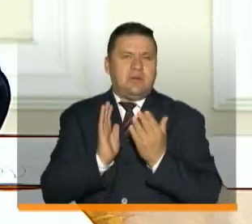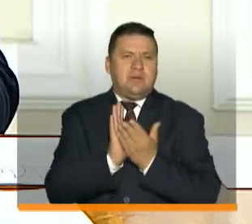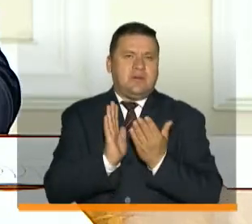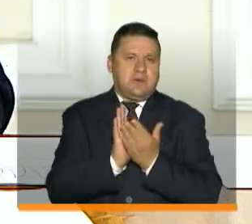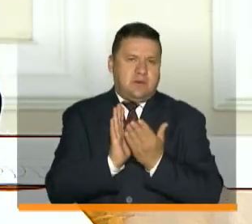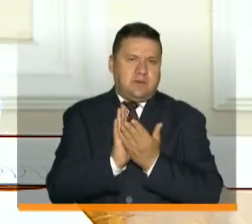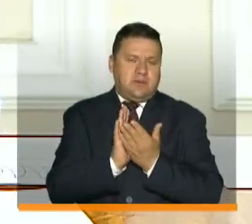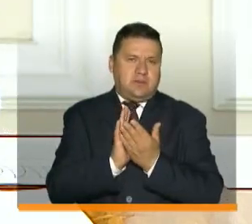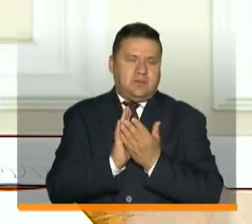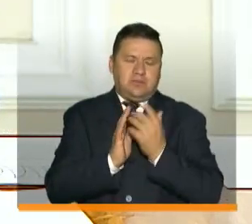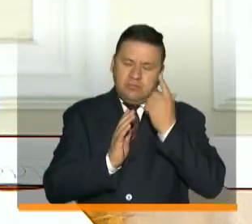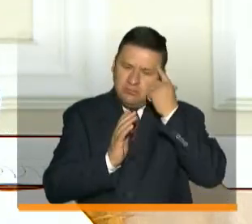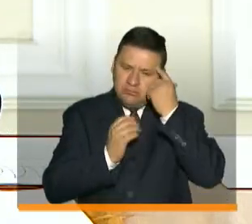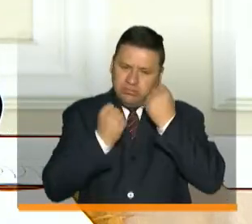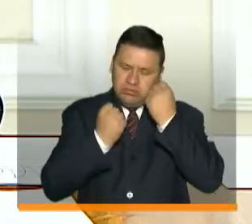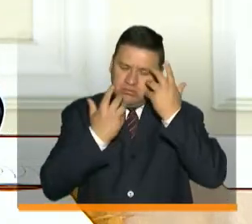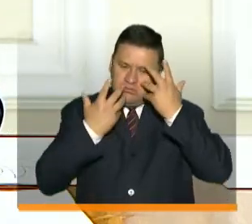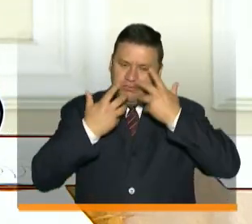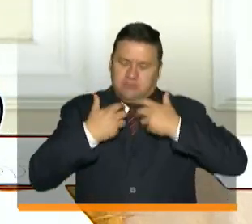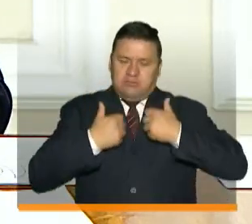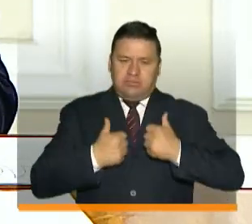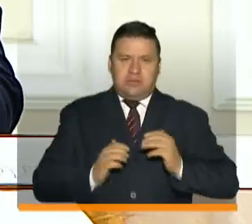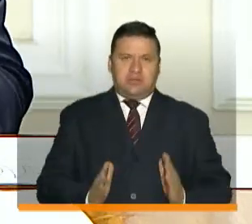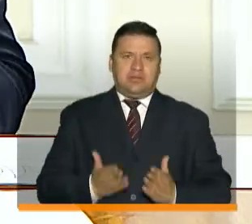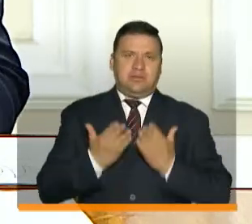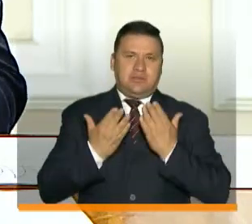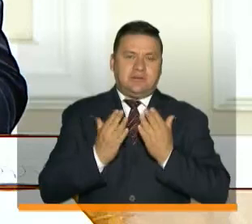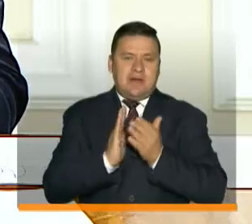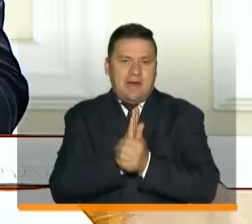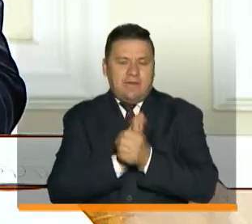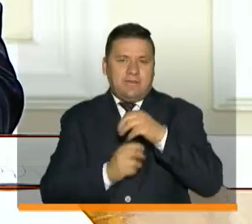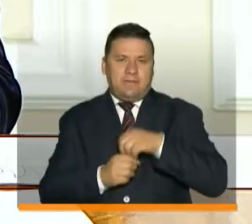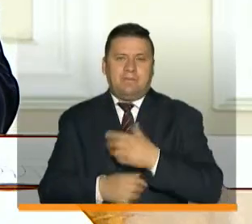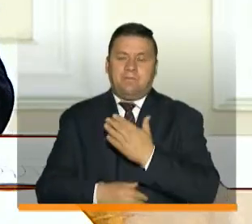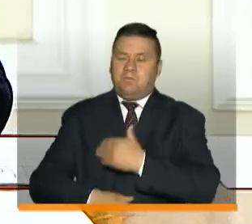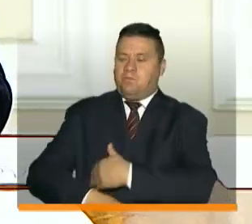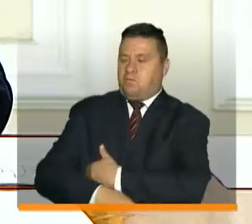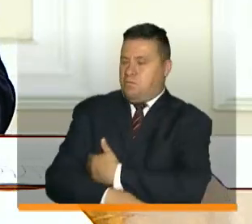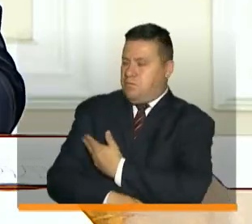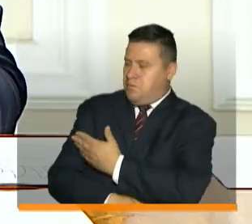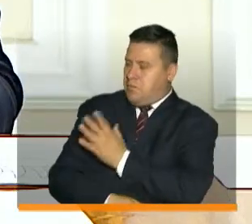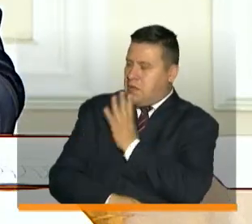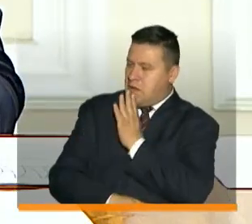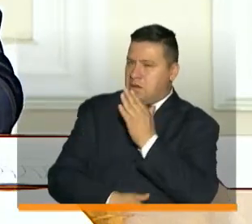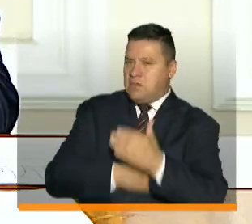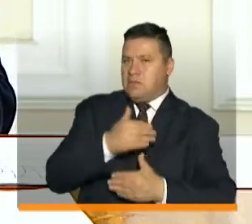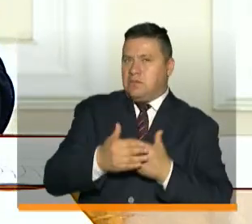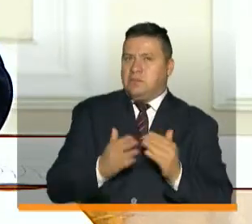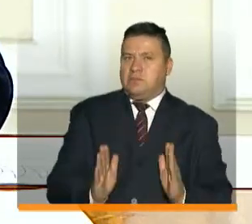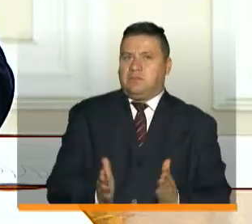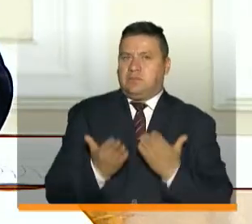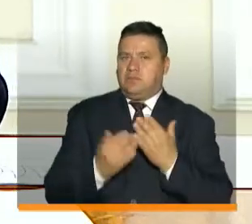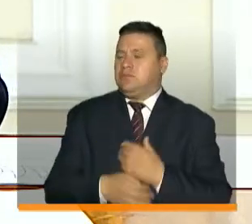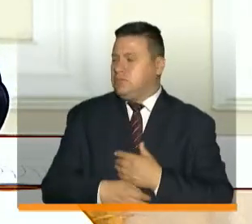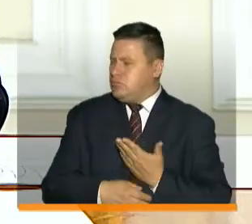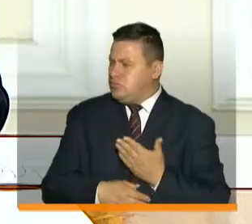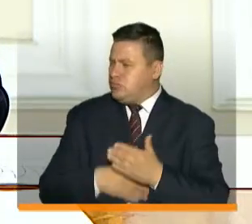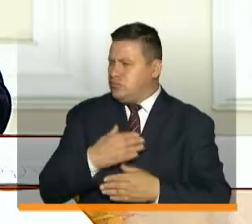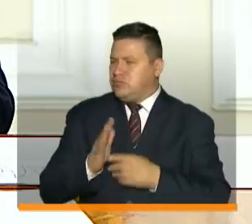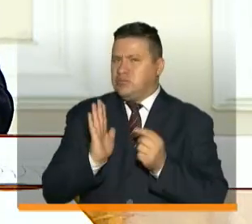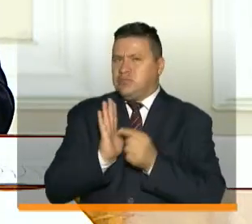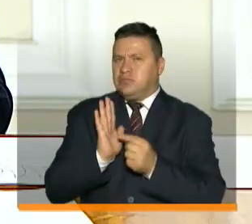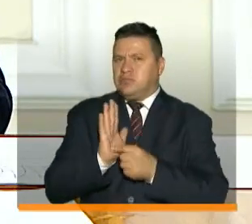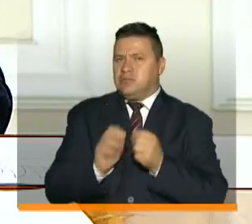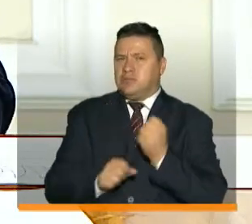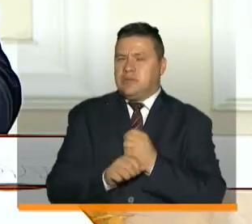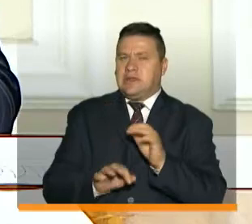educativo y motriz. Así que, ministra, le voy a dar a usted el uso de la palabra. Hablemos de cómo avanza la reactivación, cómo está el trabajo